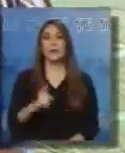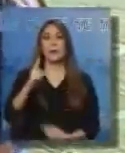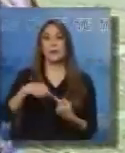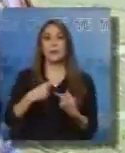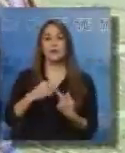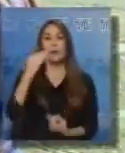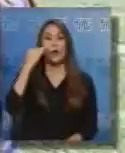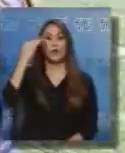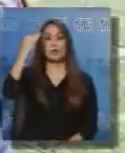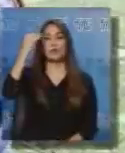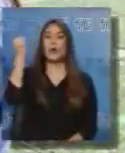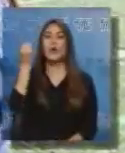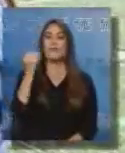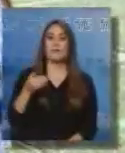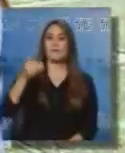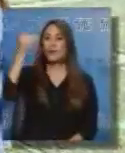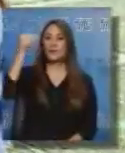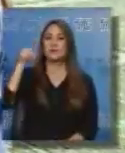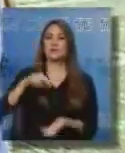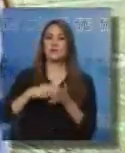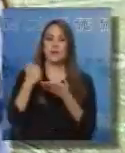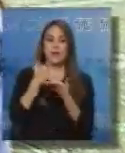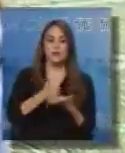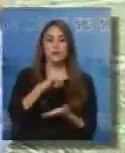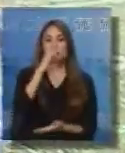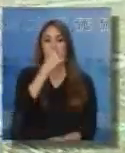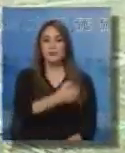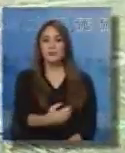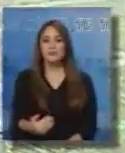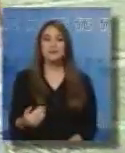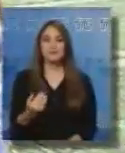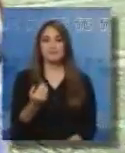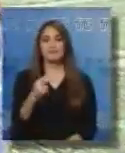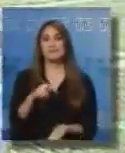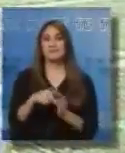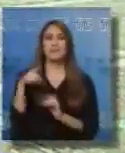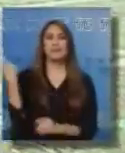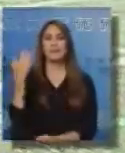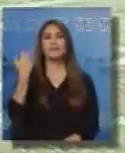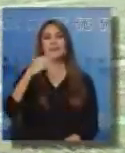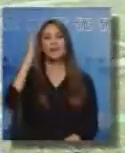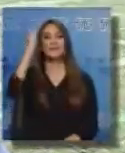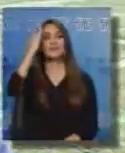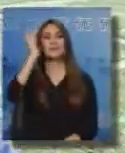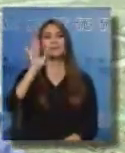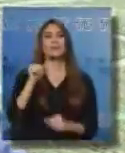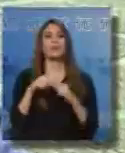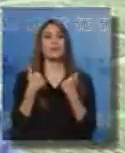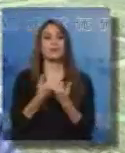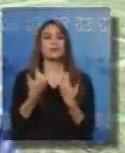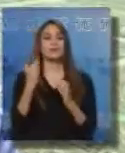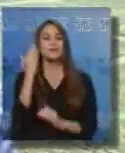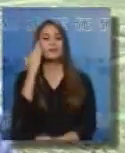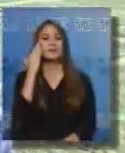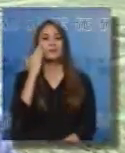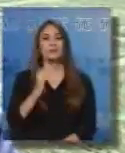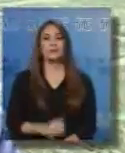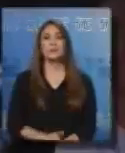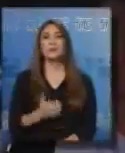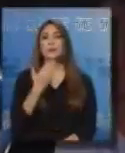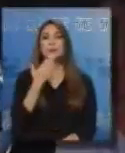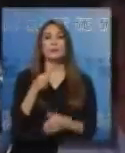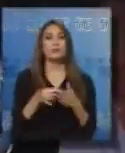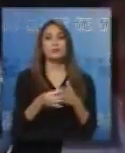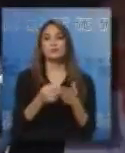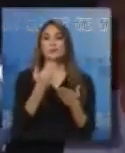muy comprometidos, son muy solidarios con los pequeños. Entonces ya saben, cada uno ya tiene designado su aula y con quién tienen que evacuar.